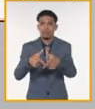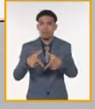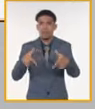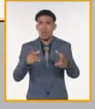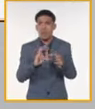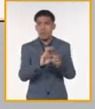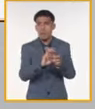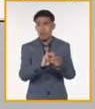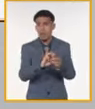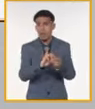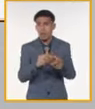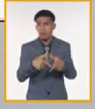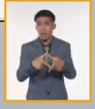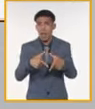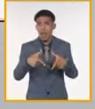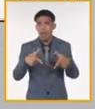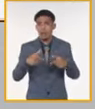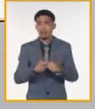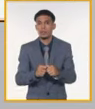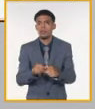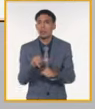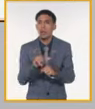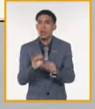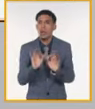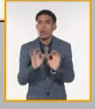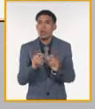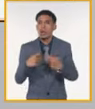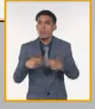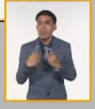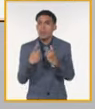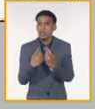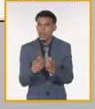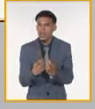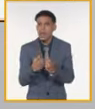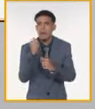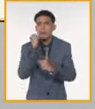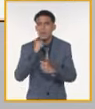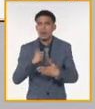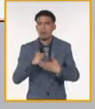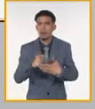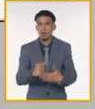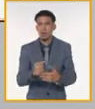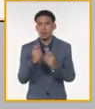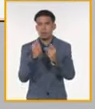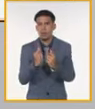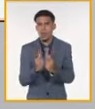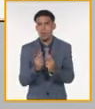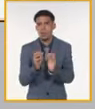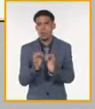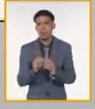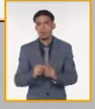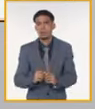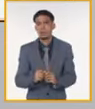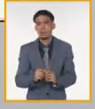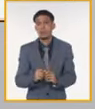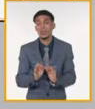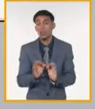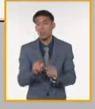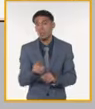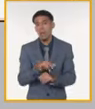económicos la necesidad también de fortalecer o potenciar los aportes al presupuesto demandan la suspensión de